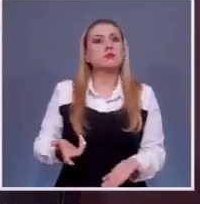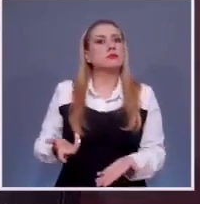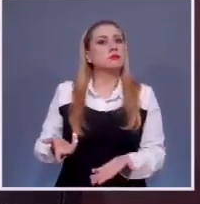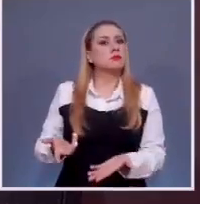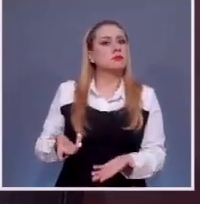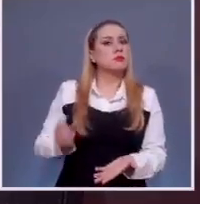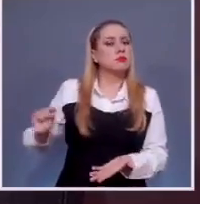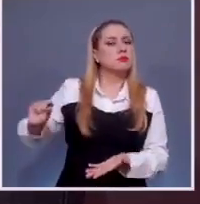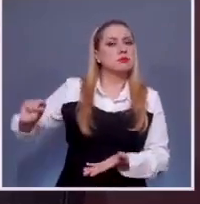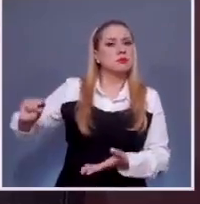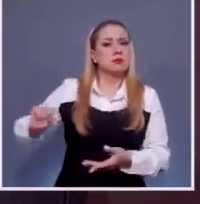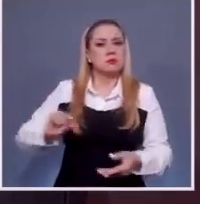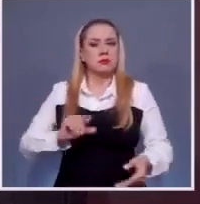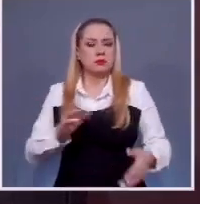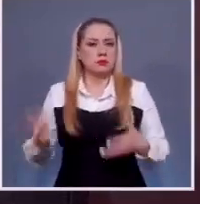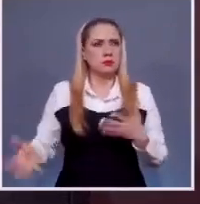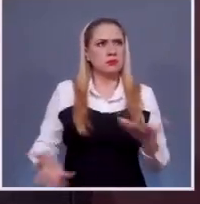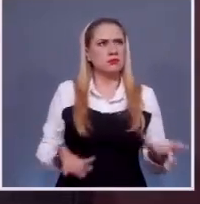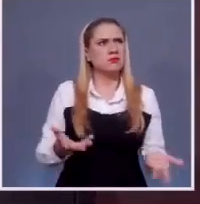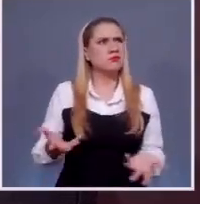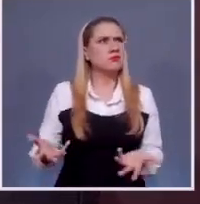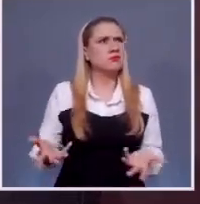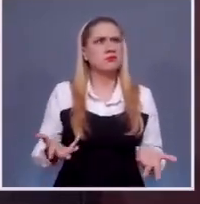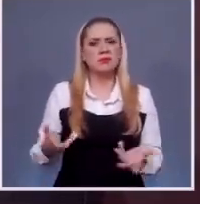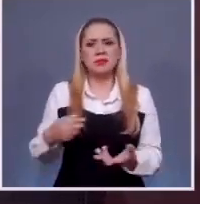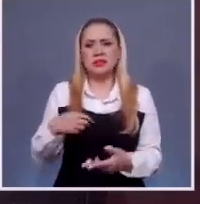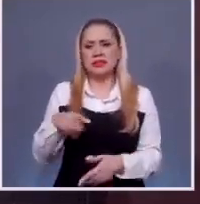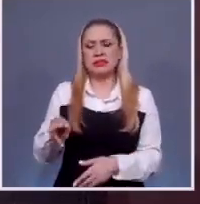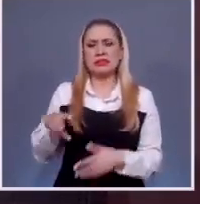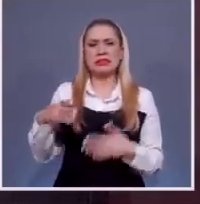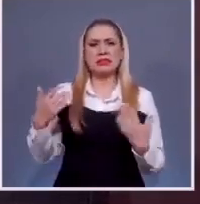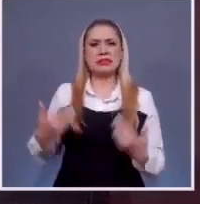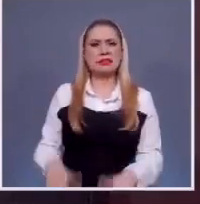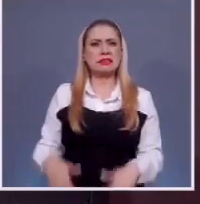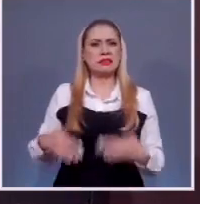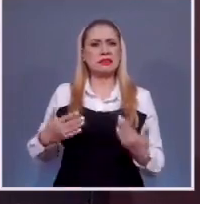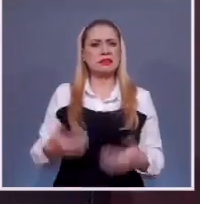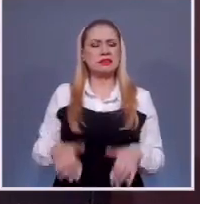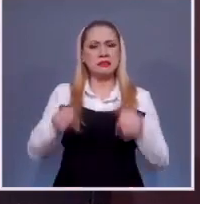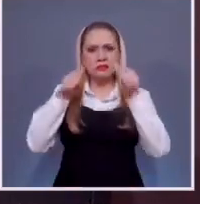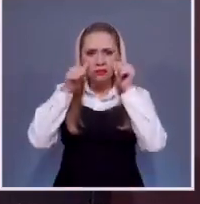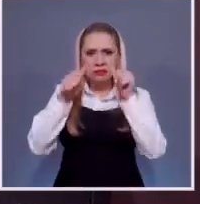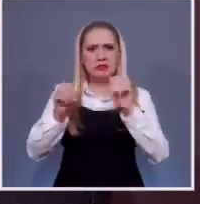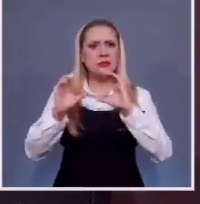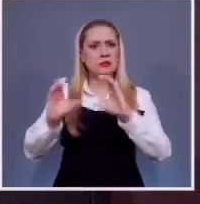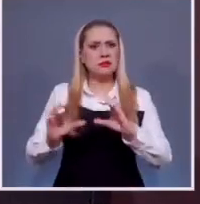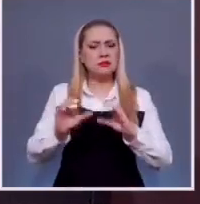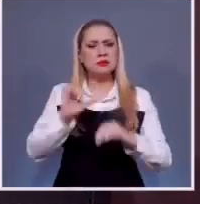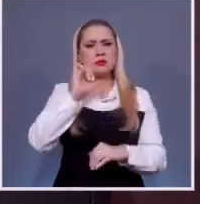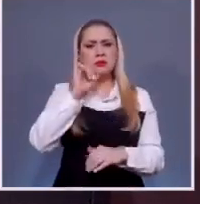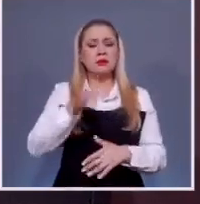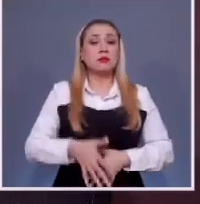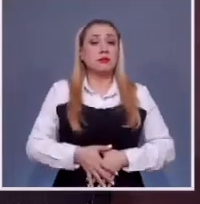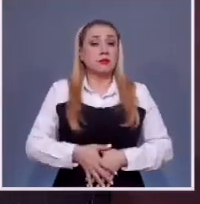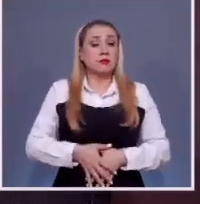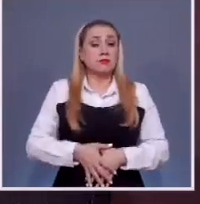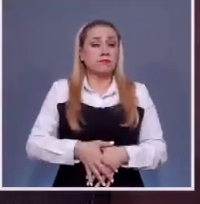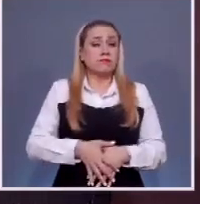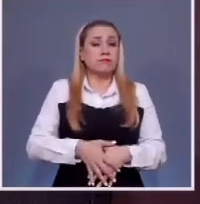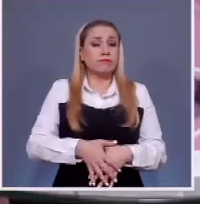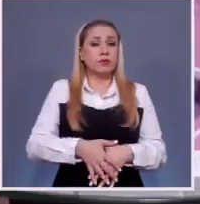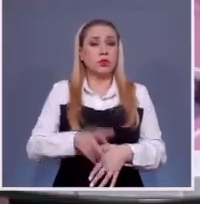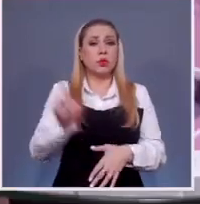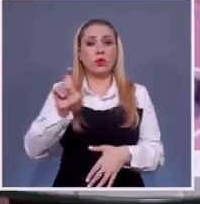la necesidad de poderla cuidar, atender y llevarla a tal grado en el cuidado del embarazo que ella, en el momento que ese nuevo